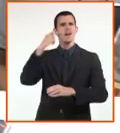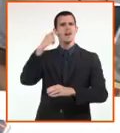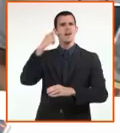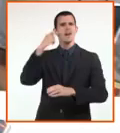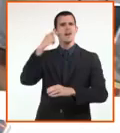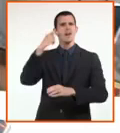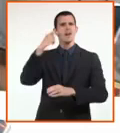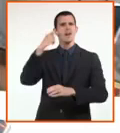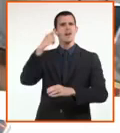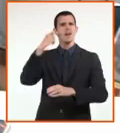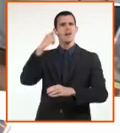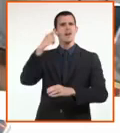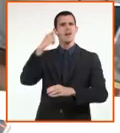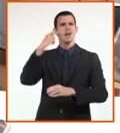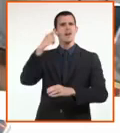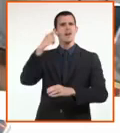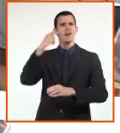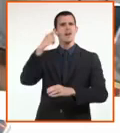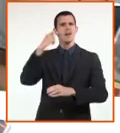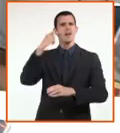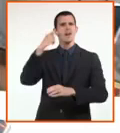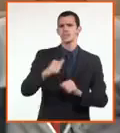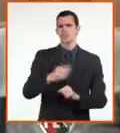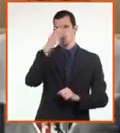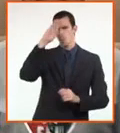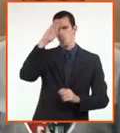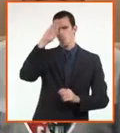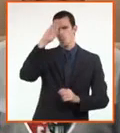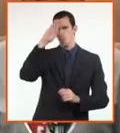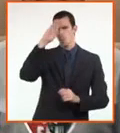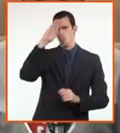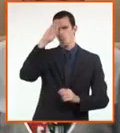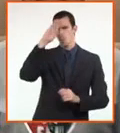Cuba aportó 1000 becas para que estudiantes